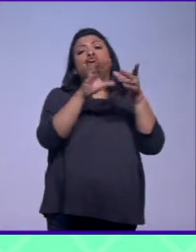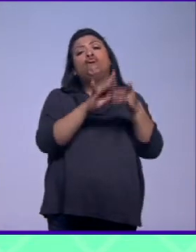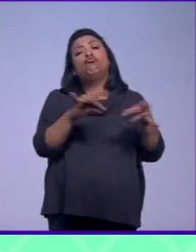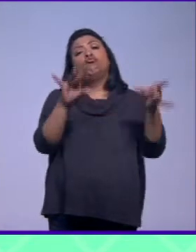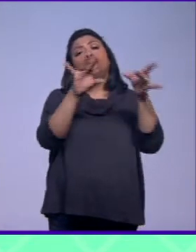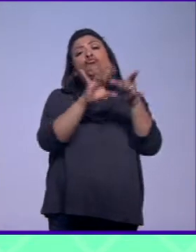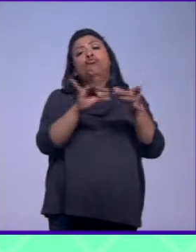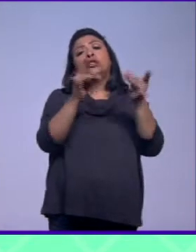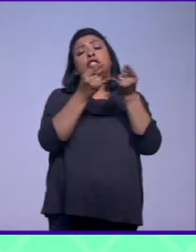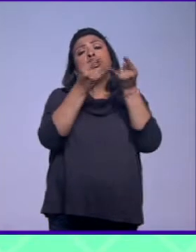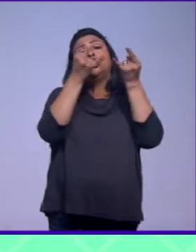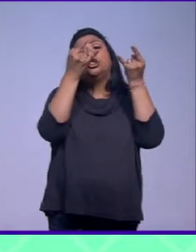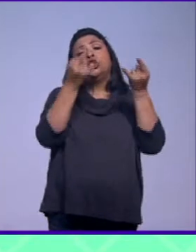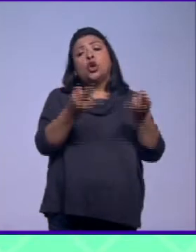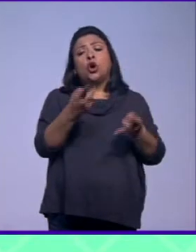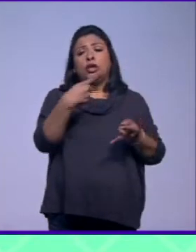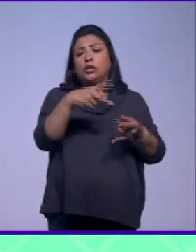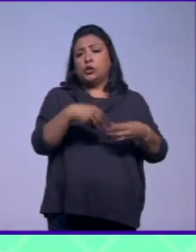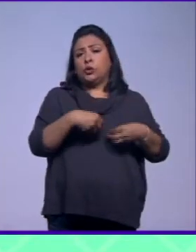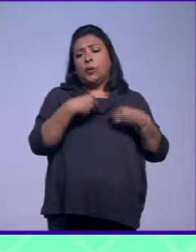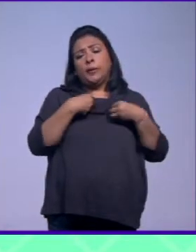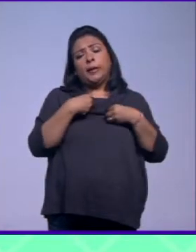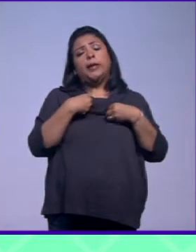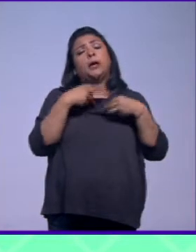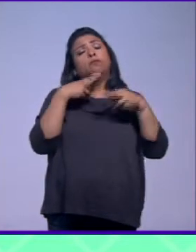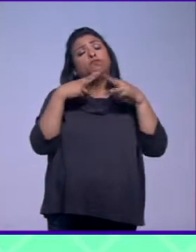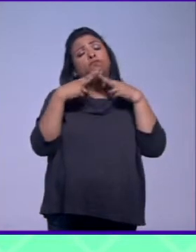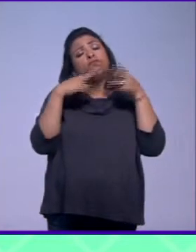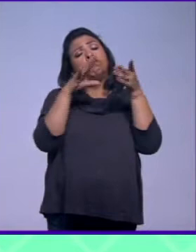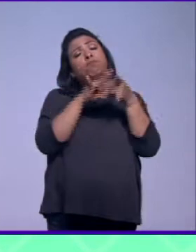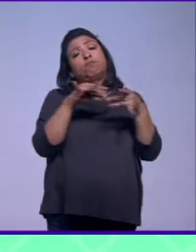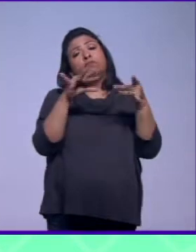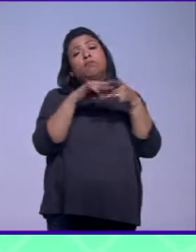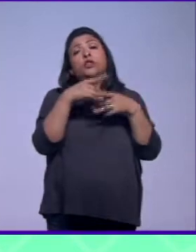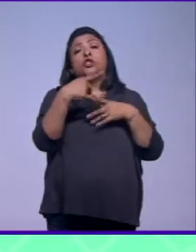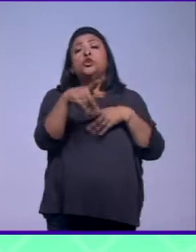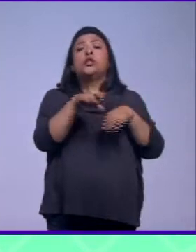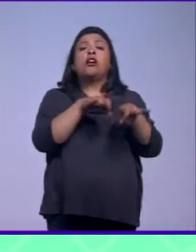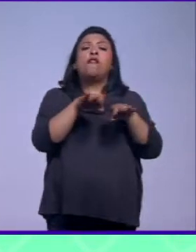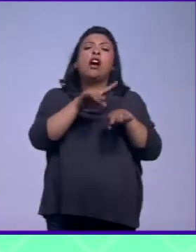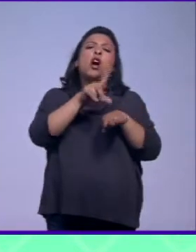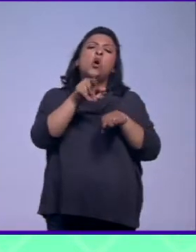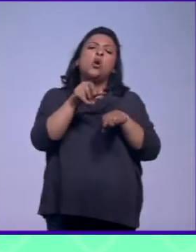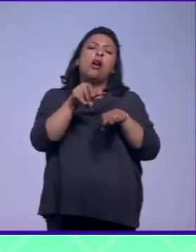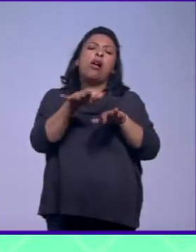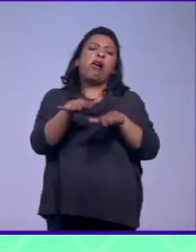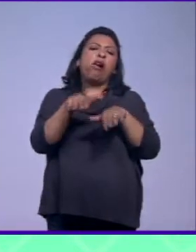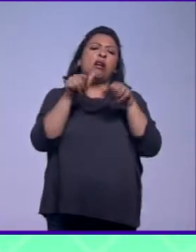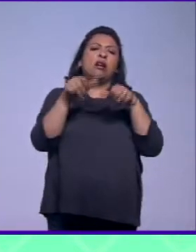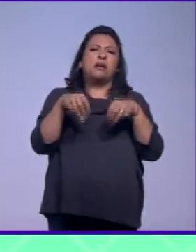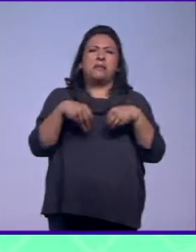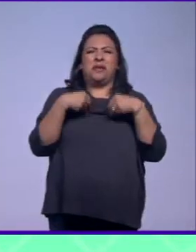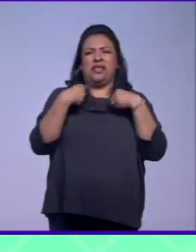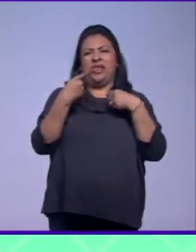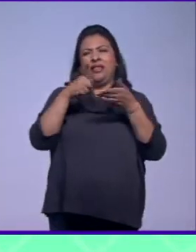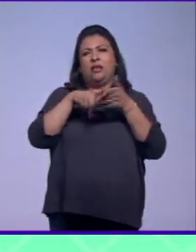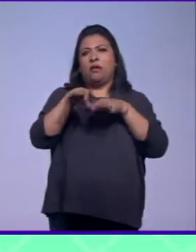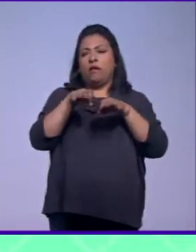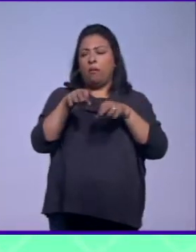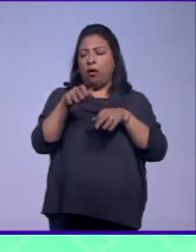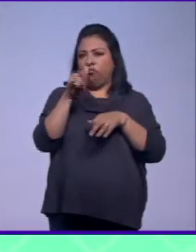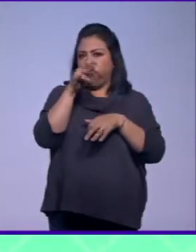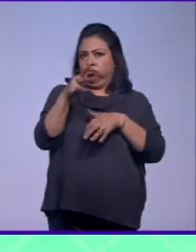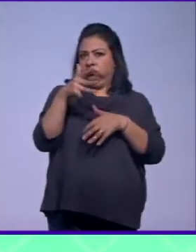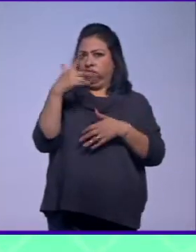historia de su de su vida laboral y de su salida de esa vida laboral de una forma violenta